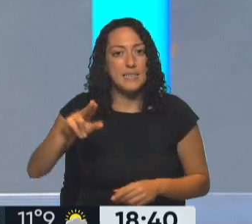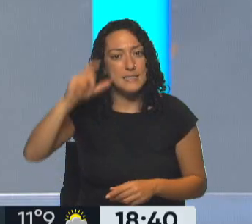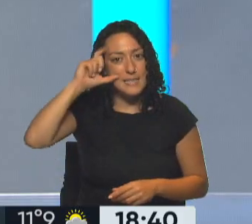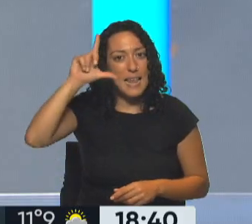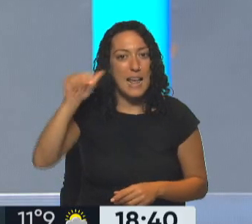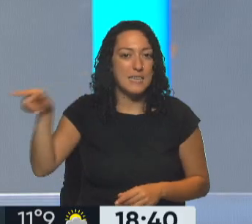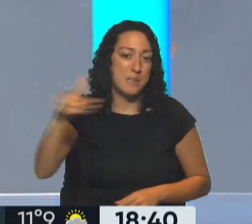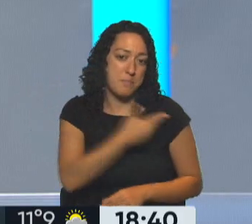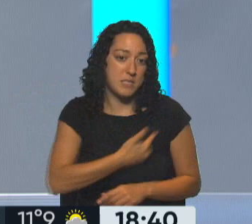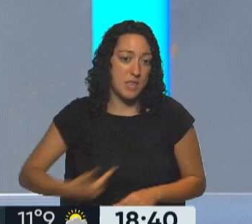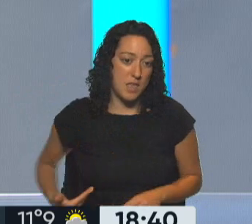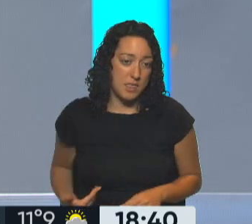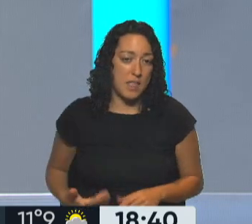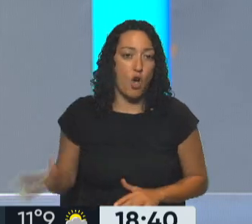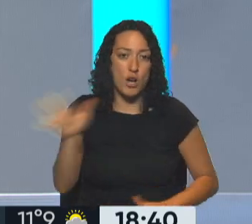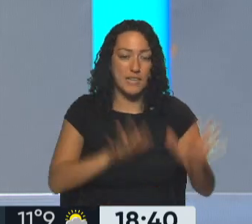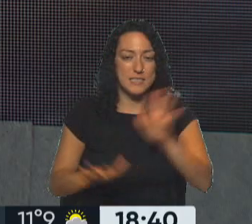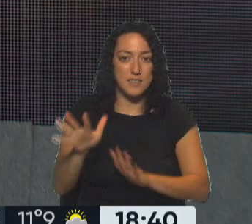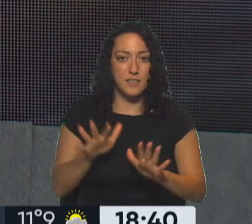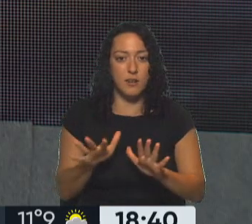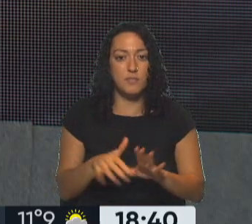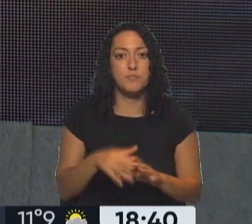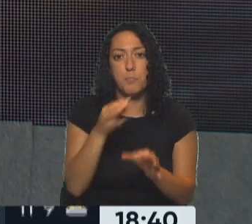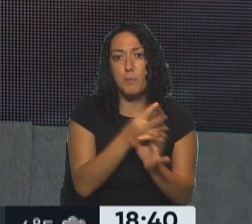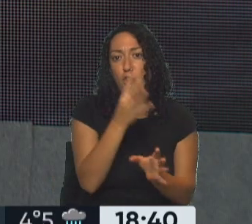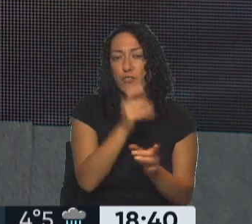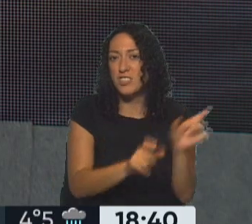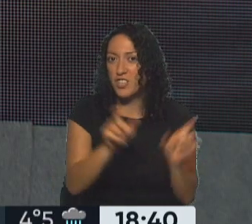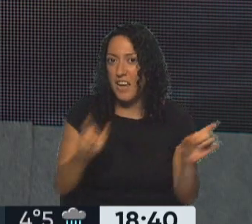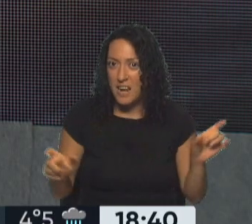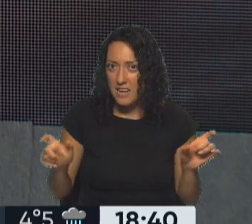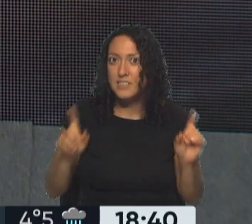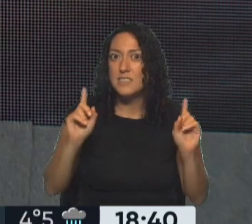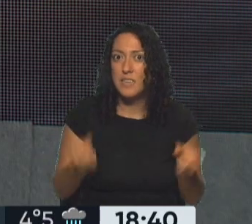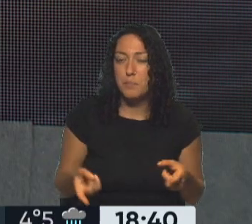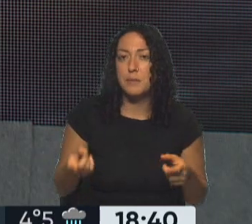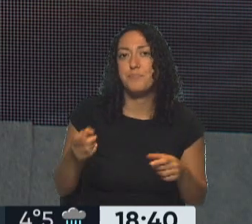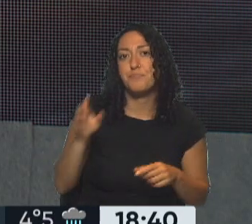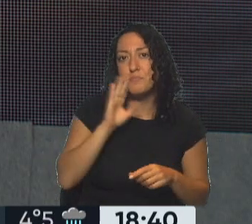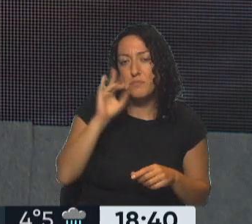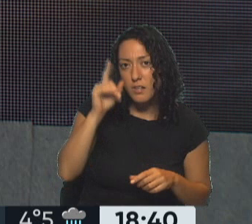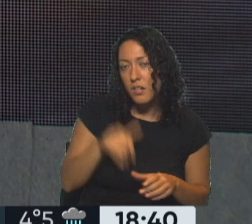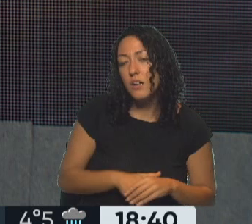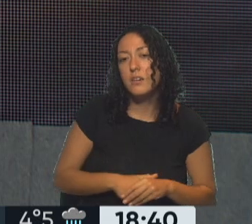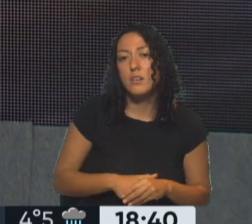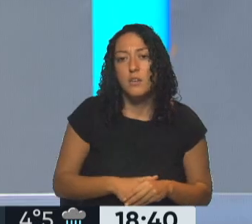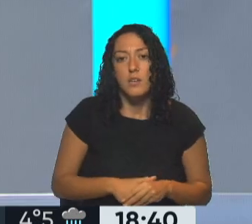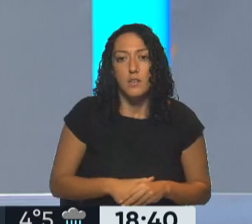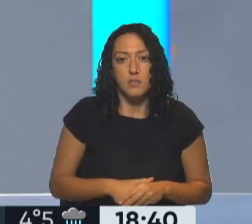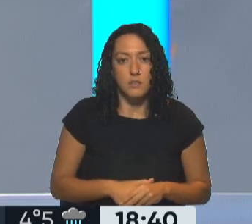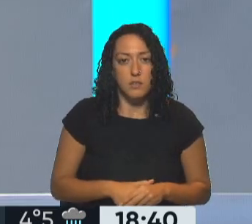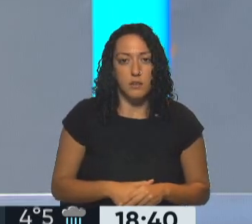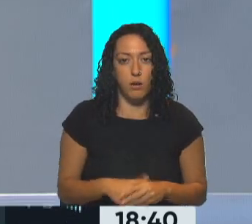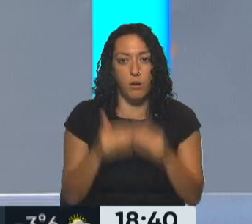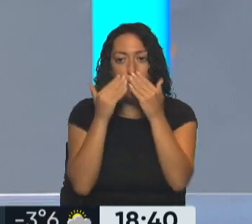que es la presidenta esta organización de expertas que depende también de la Organización de Estados Americanos Gracias Marcela aquí